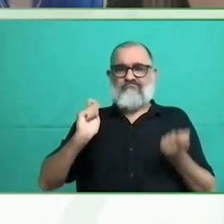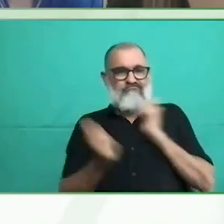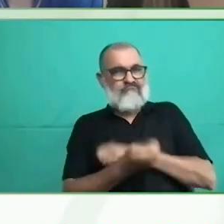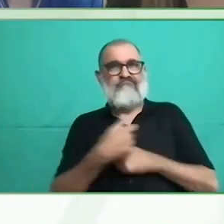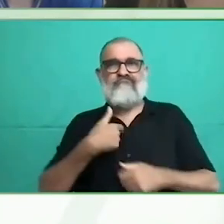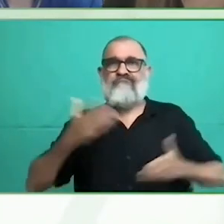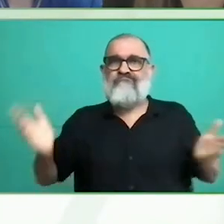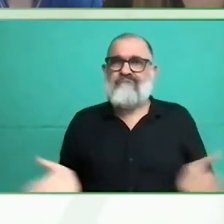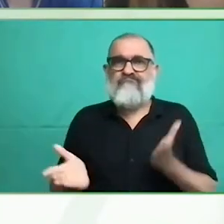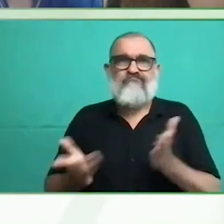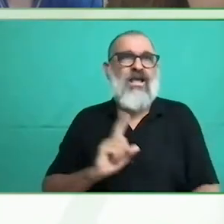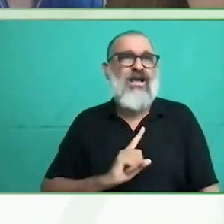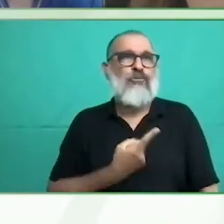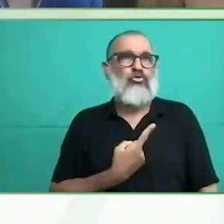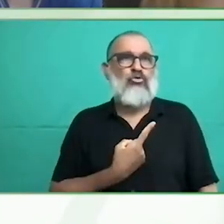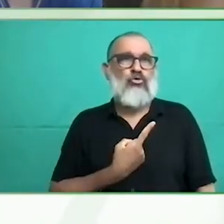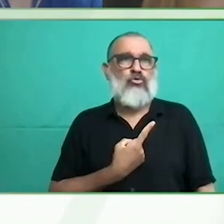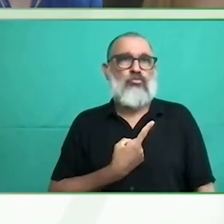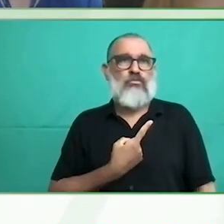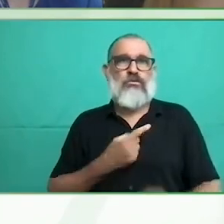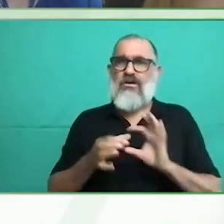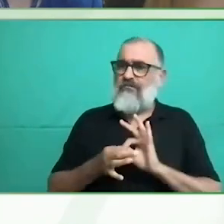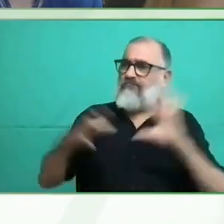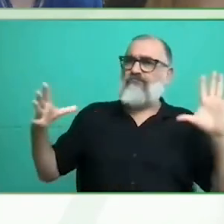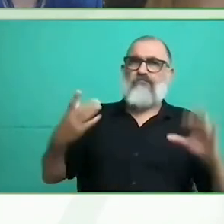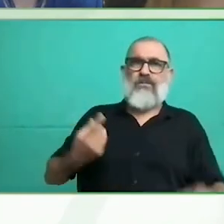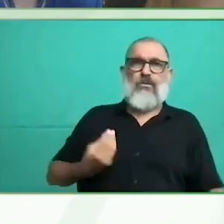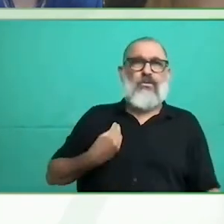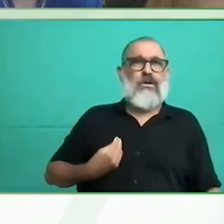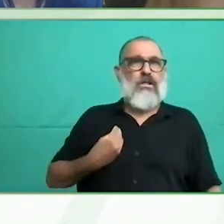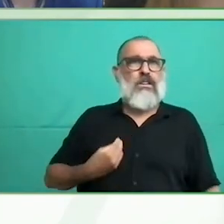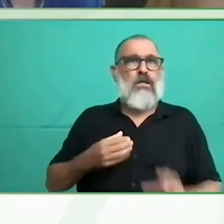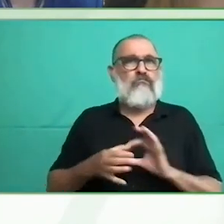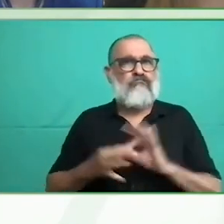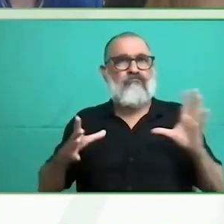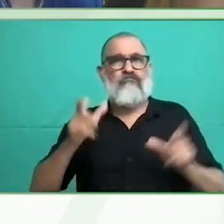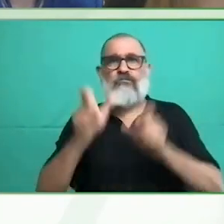su propio proyecto de vida. Gracias, Tania.